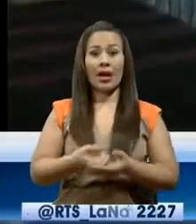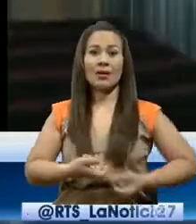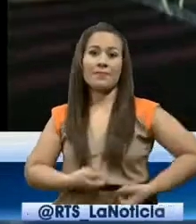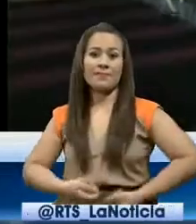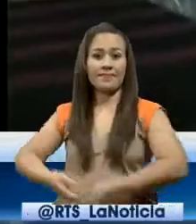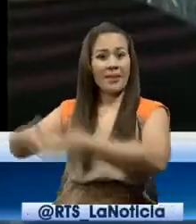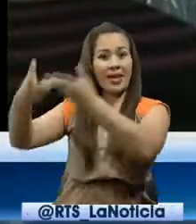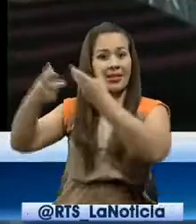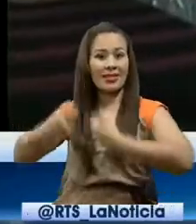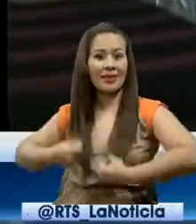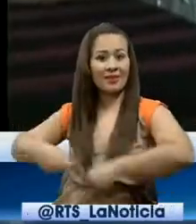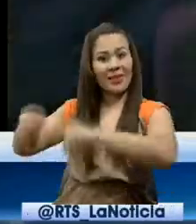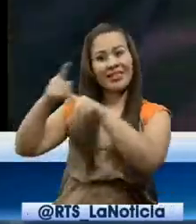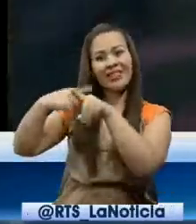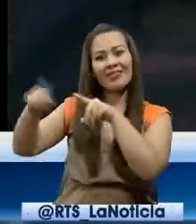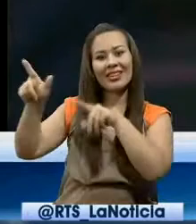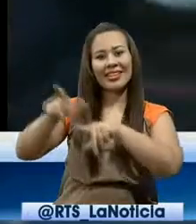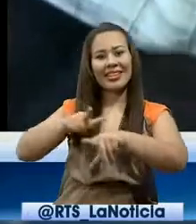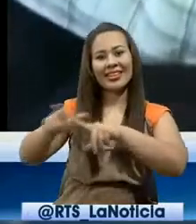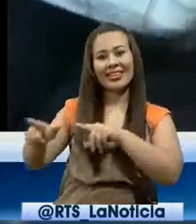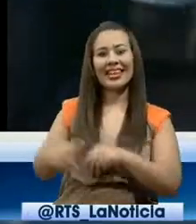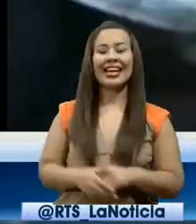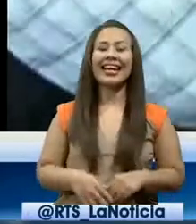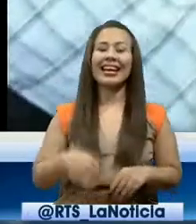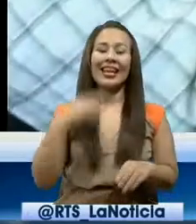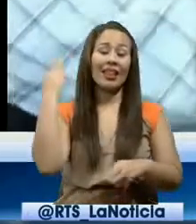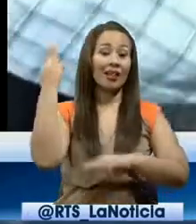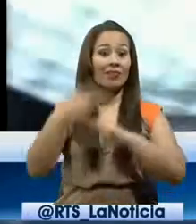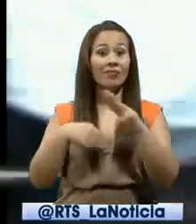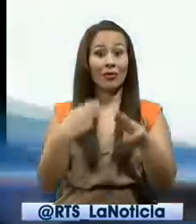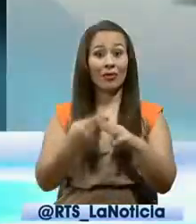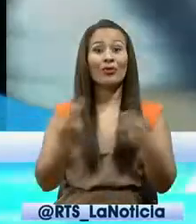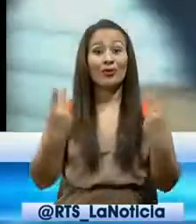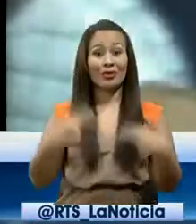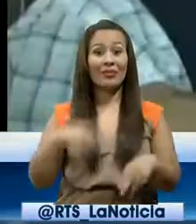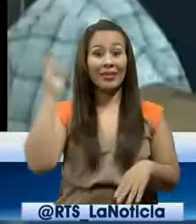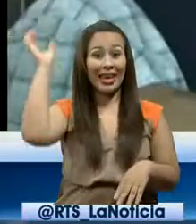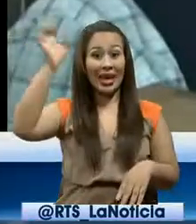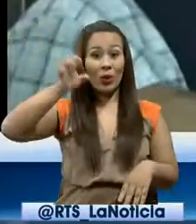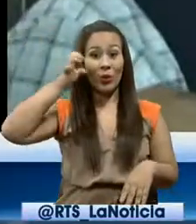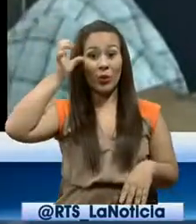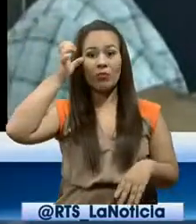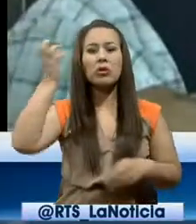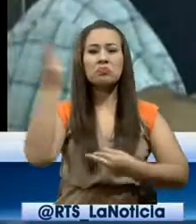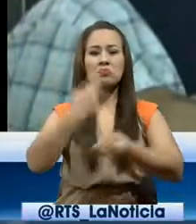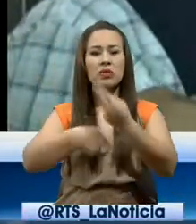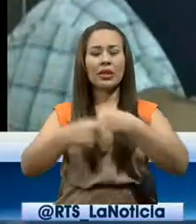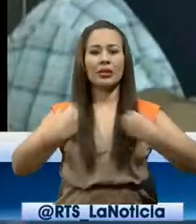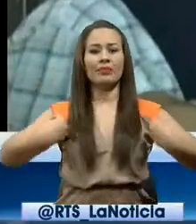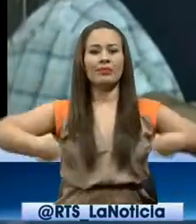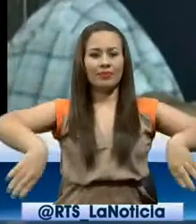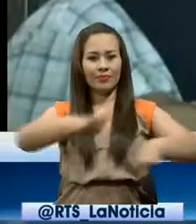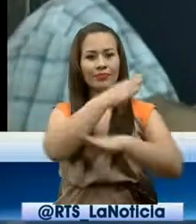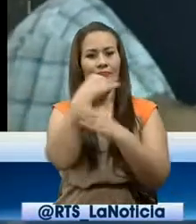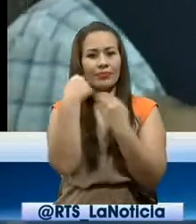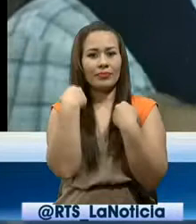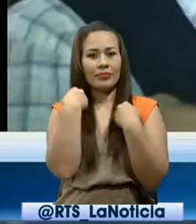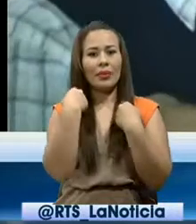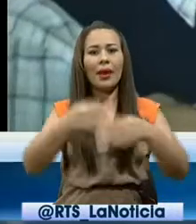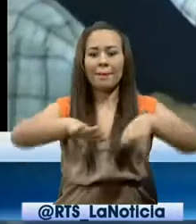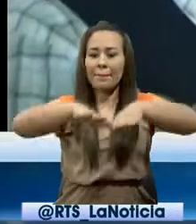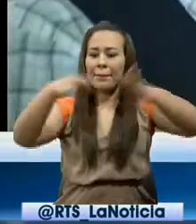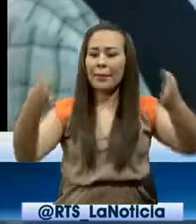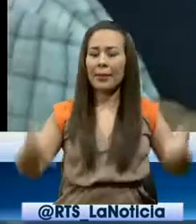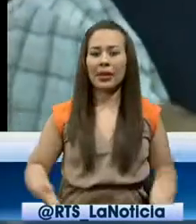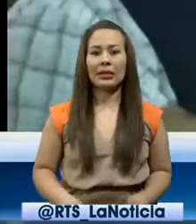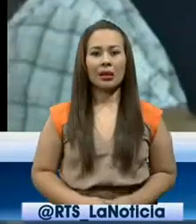Saraguro en la provincia de Loja a diversos países europeos. Haciendo chalinas, ponchos, manteles.